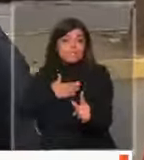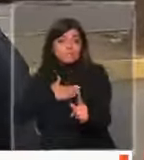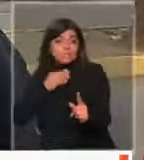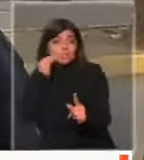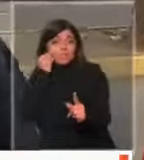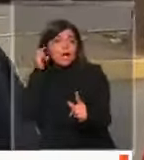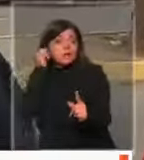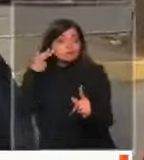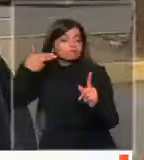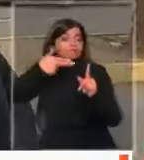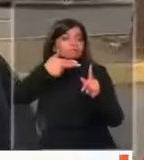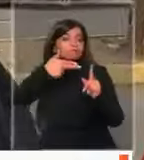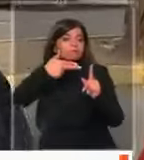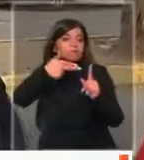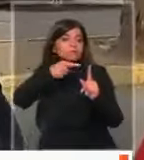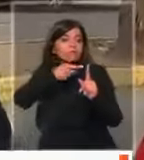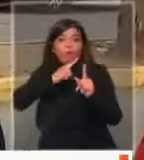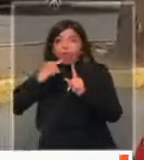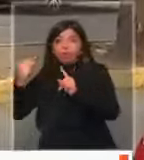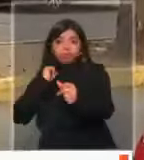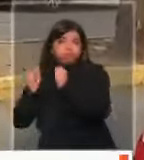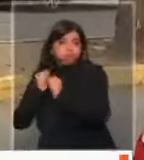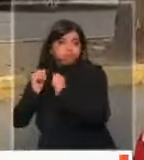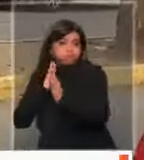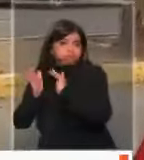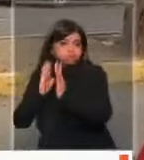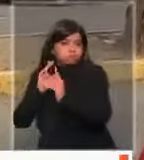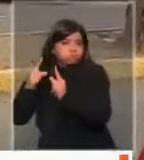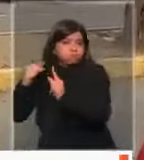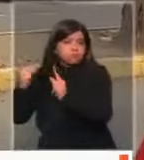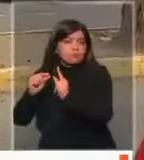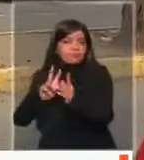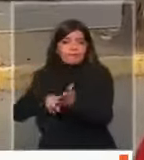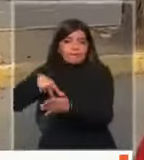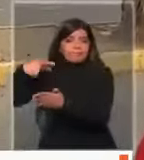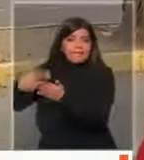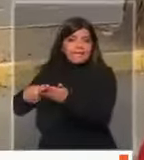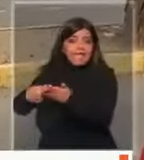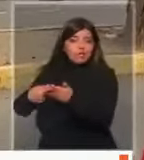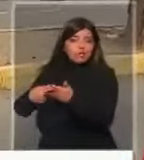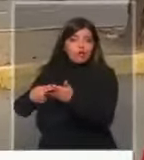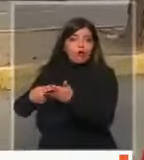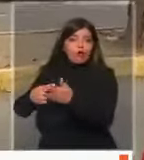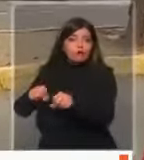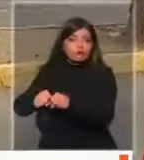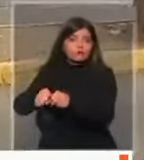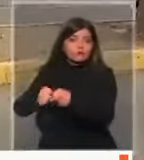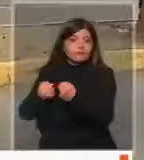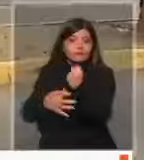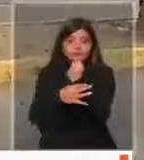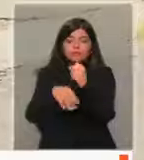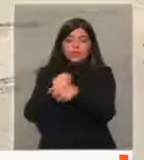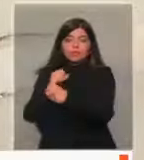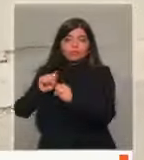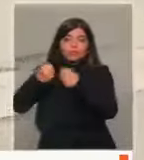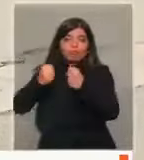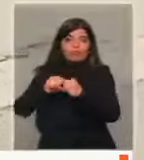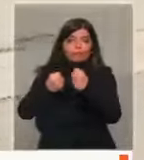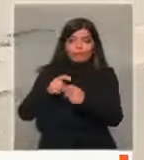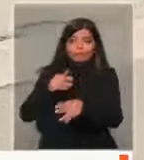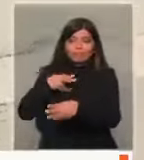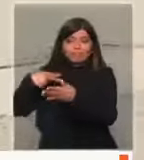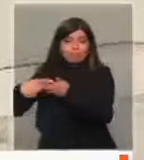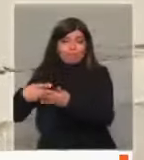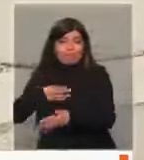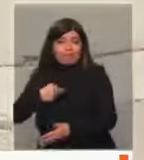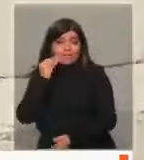cabeza. Y ella salió arrancando y cayó al suelo, se rompió las manos, las rodillas. Va